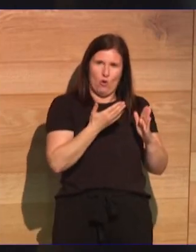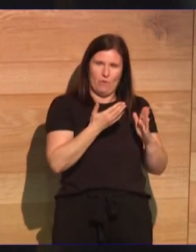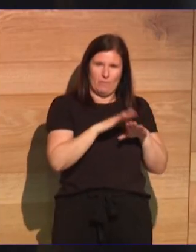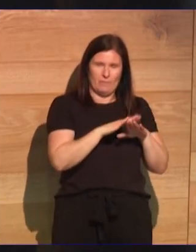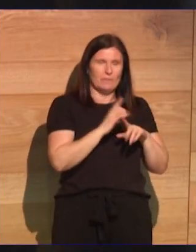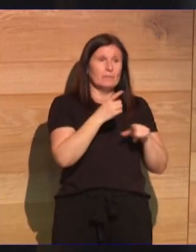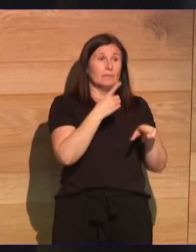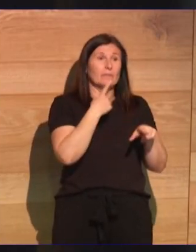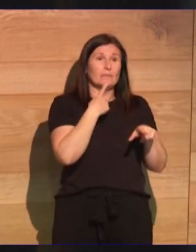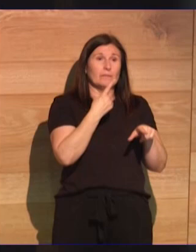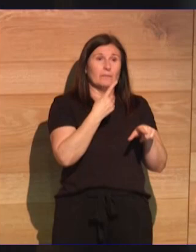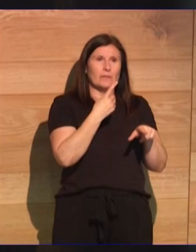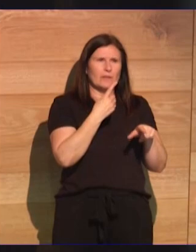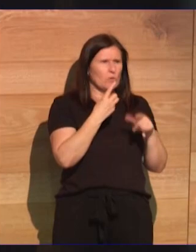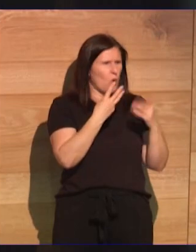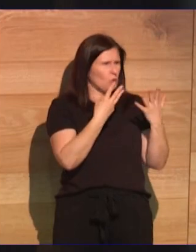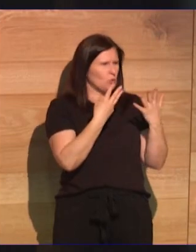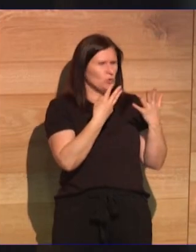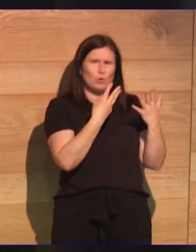ya hasta, creo que son 8, ¿no?